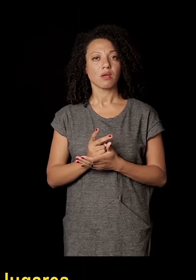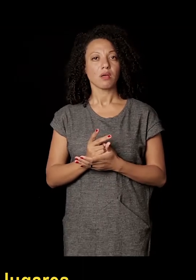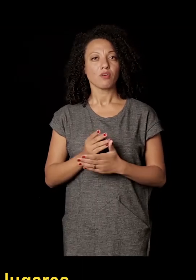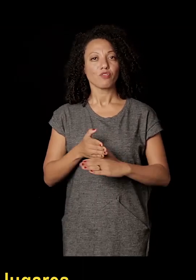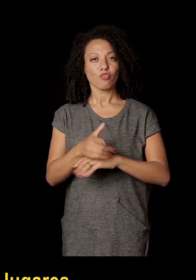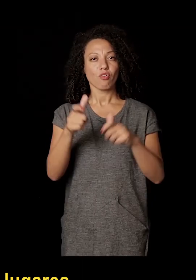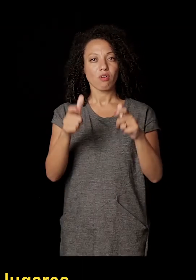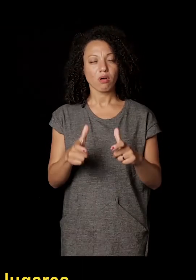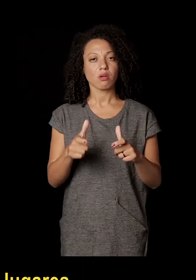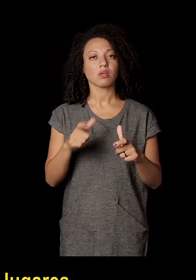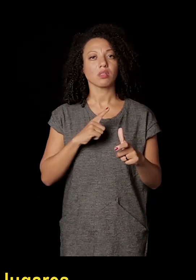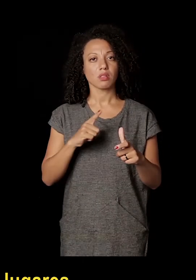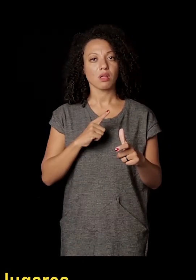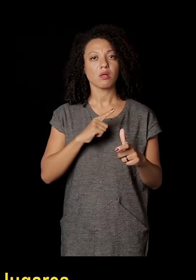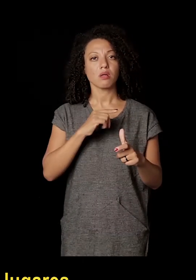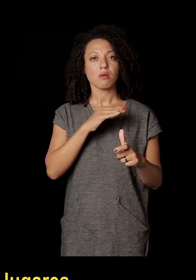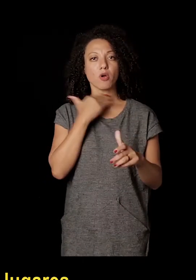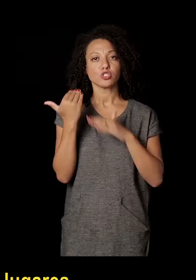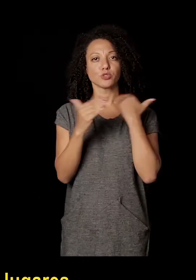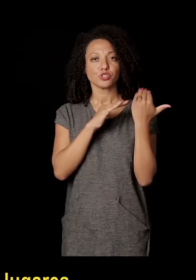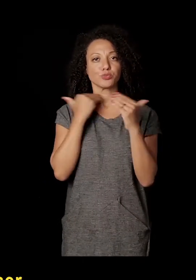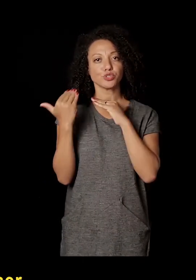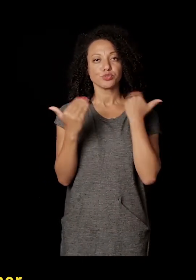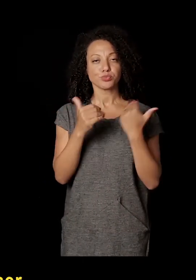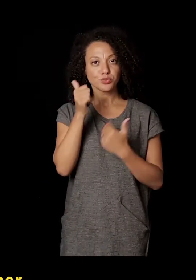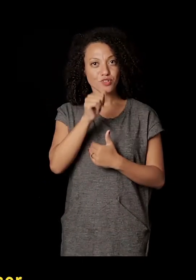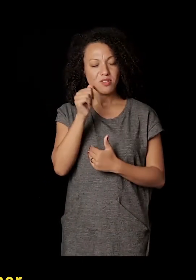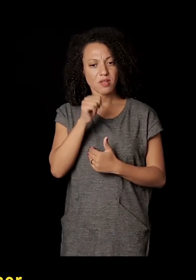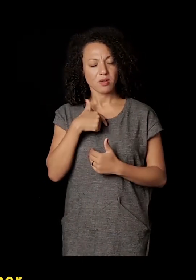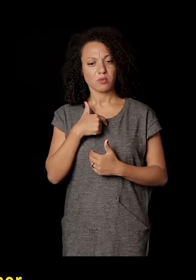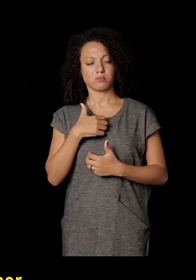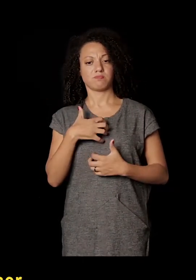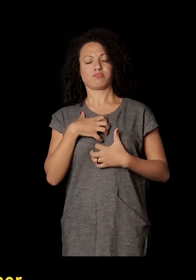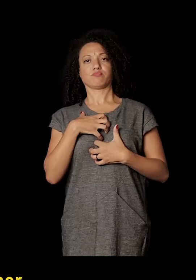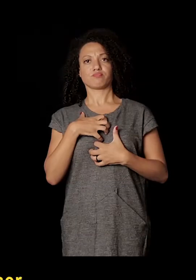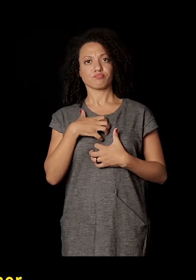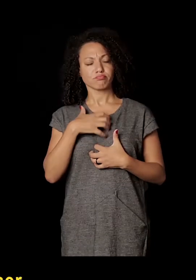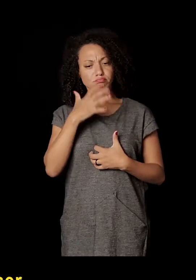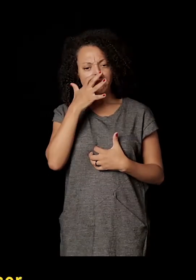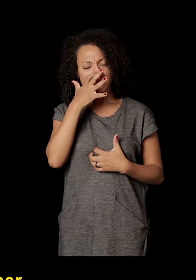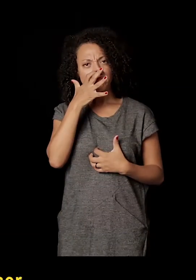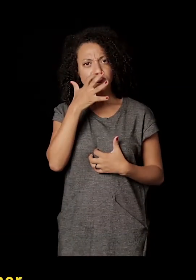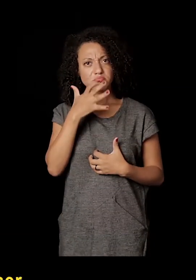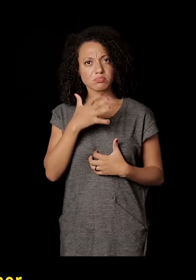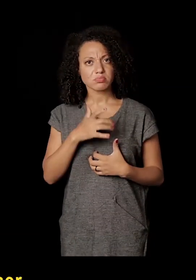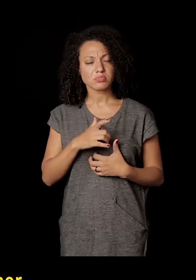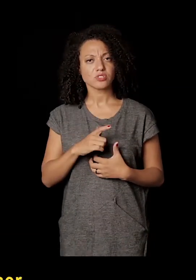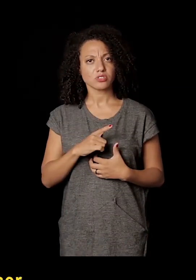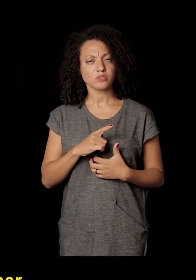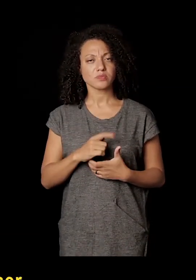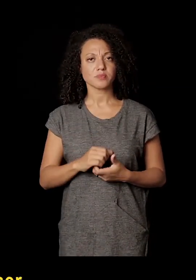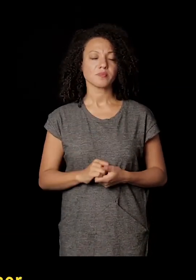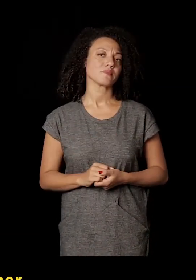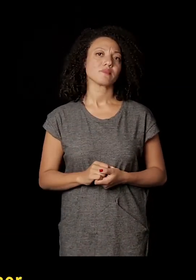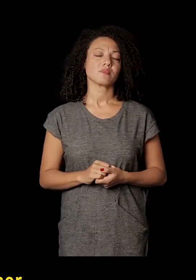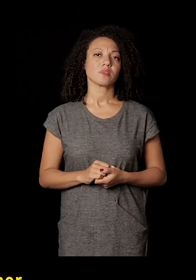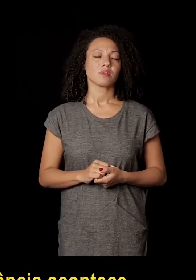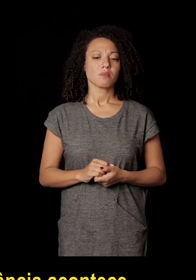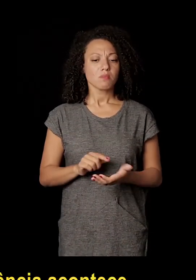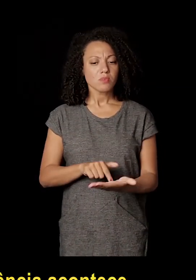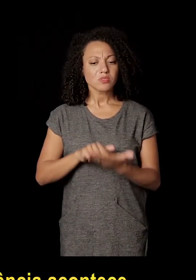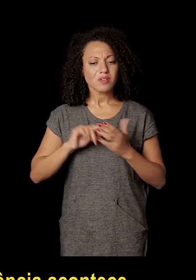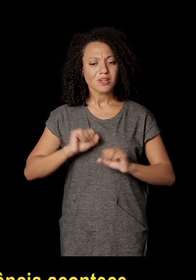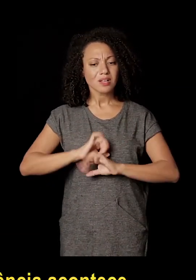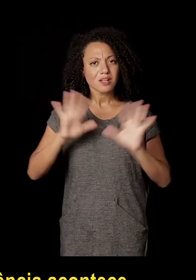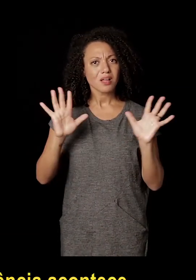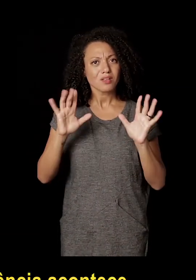tema de los lugares donde habían ocurrido feminicidios. Verlos nos parecía que era muy impactante, digamos, muy,